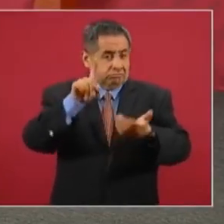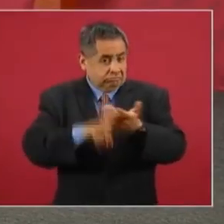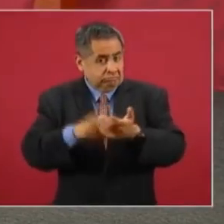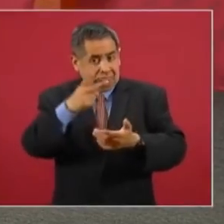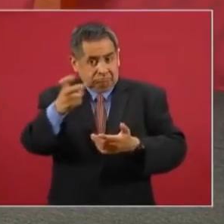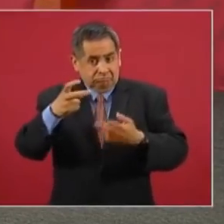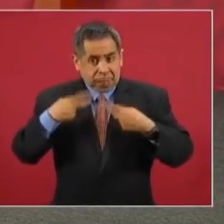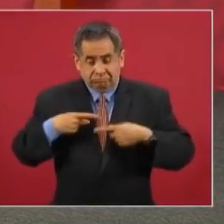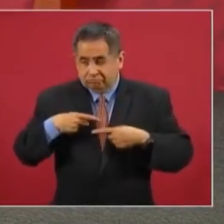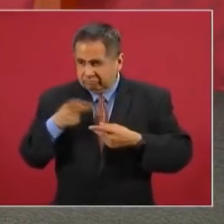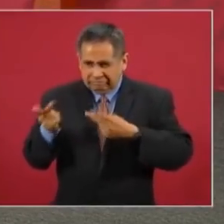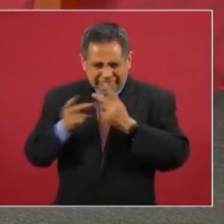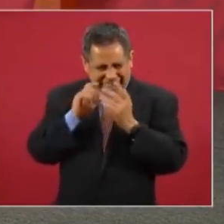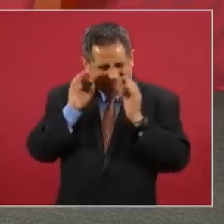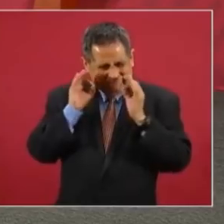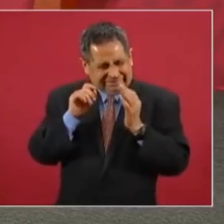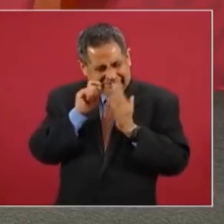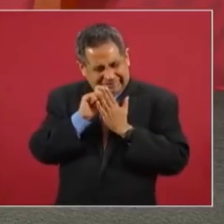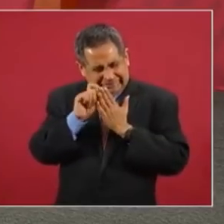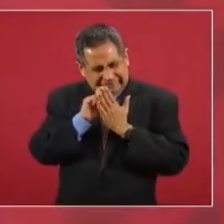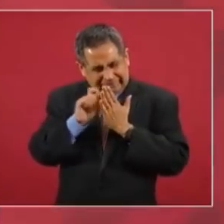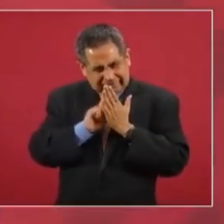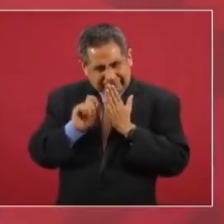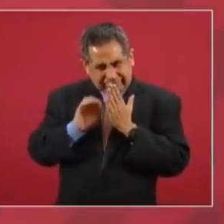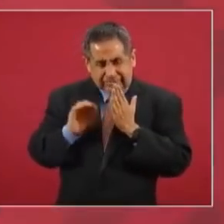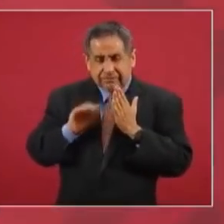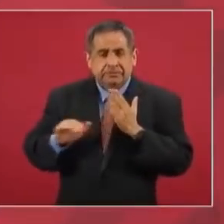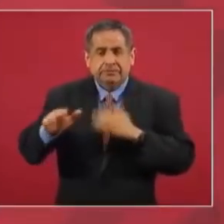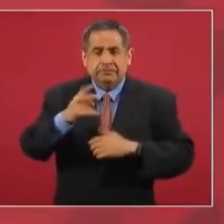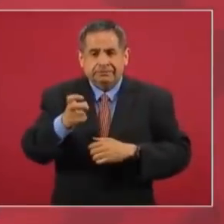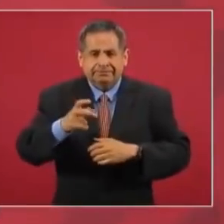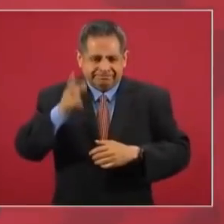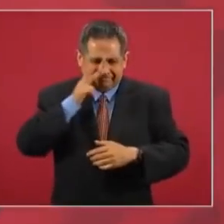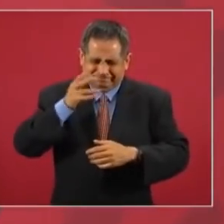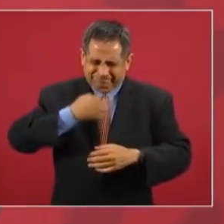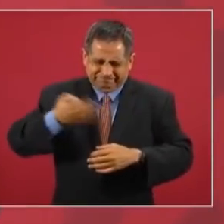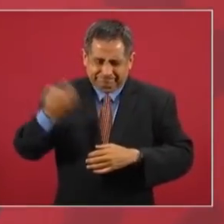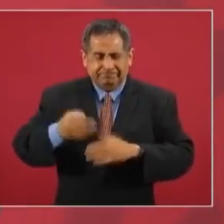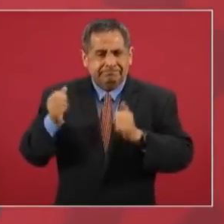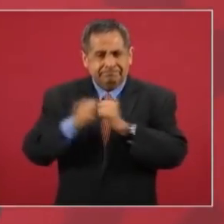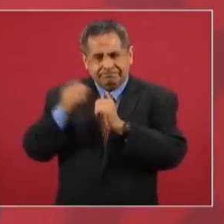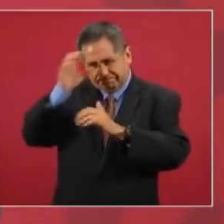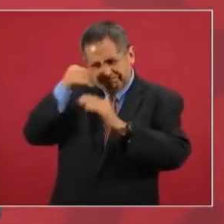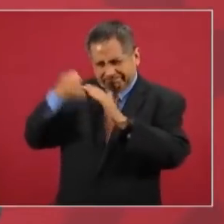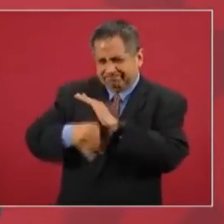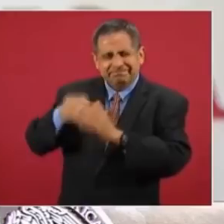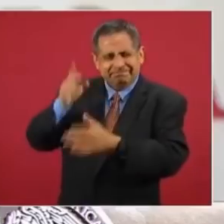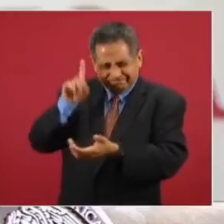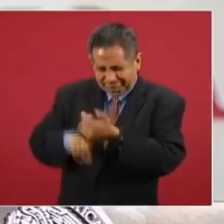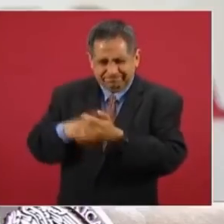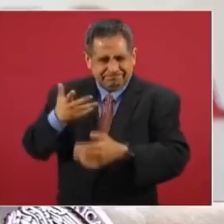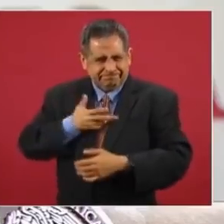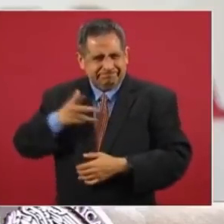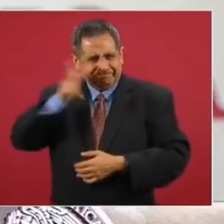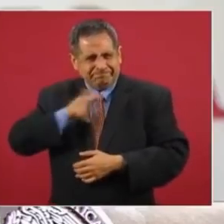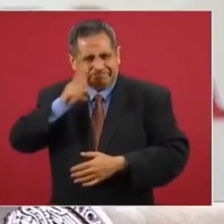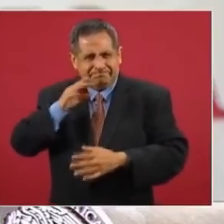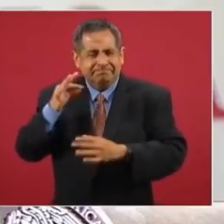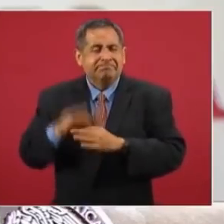1,200 cuestionarios, bien hecha la muestra. Eso está probado técnica, científicamente.